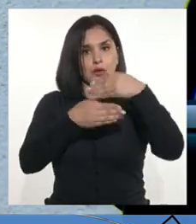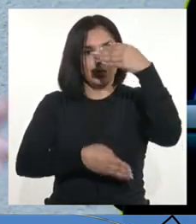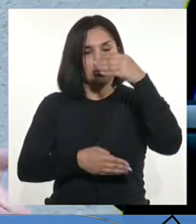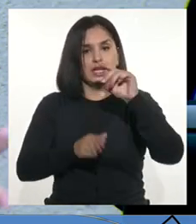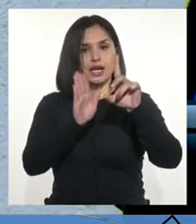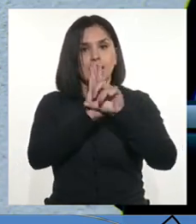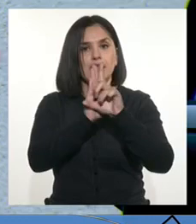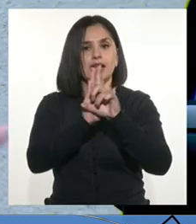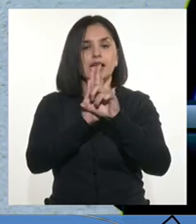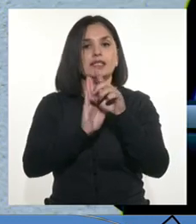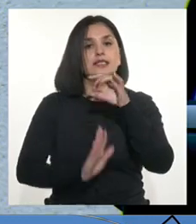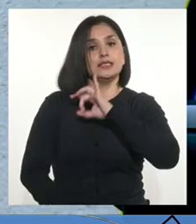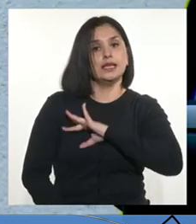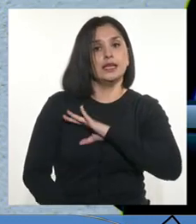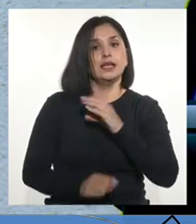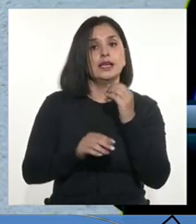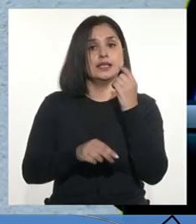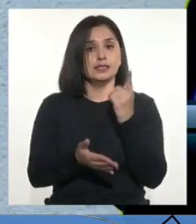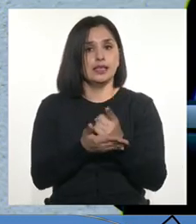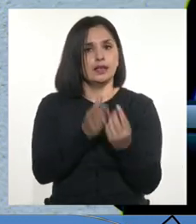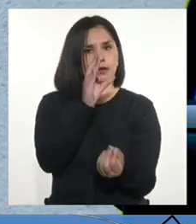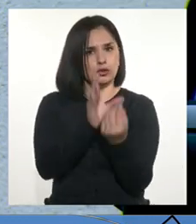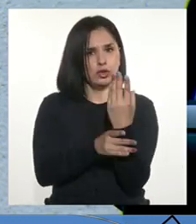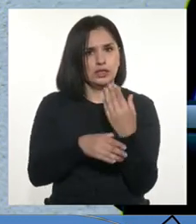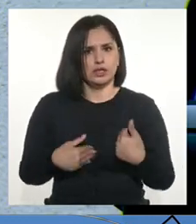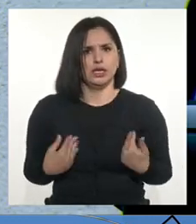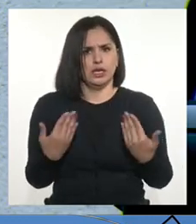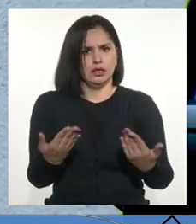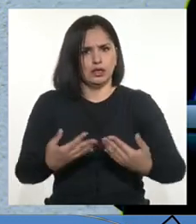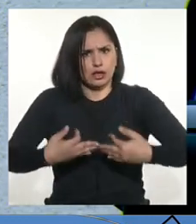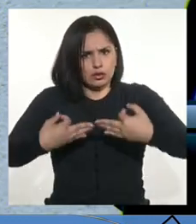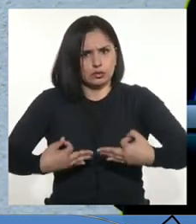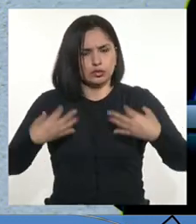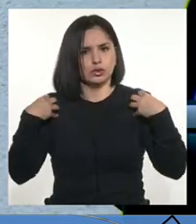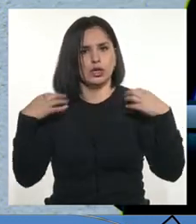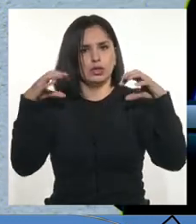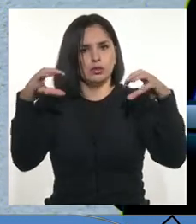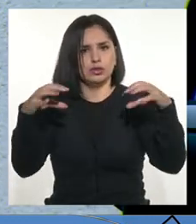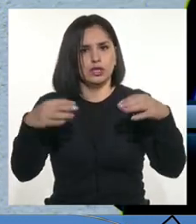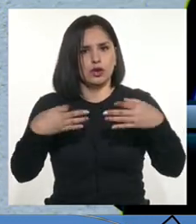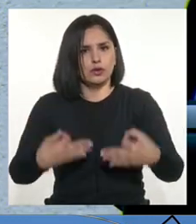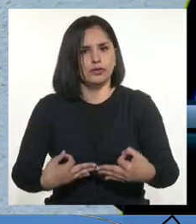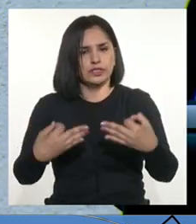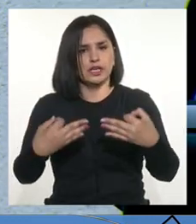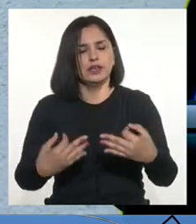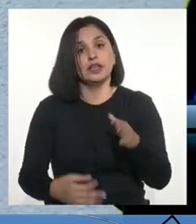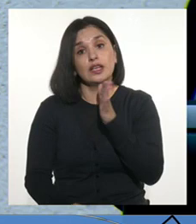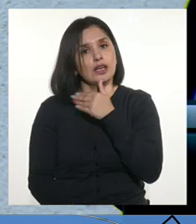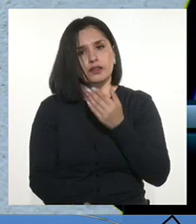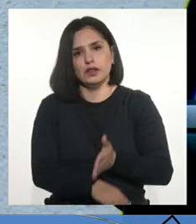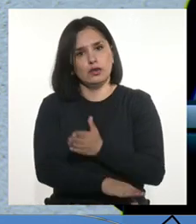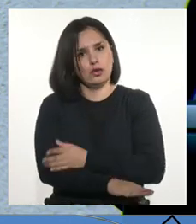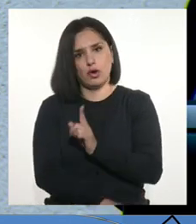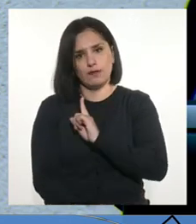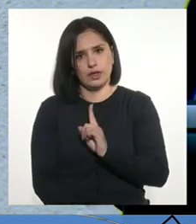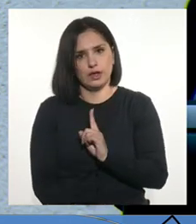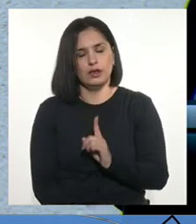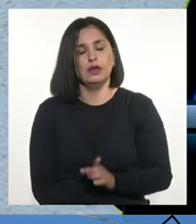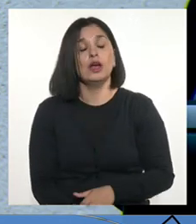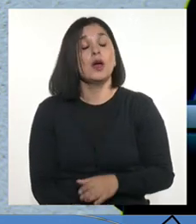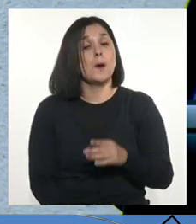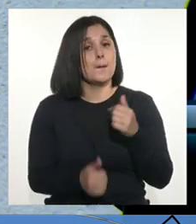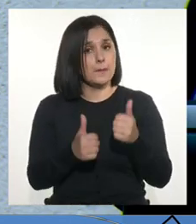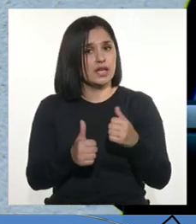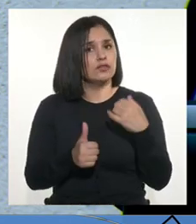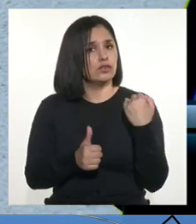hay que actualizarlo y hay que darles el rango oficial que no que no lo tenía parece bien del hogar leí algunas leyes 100